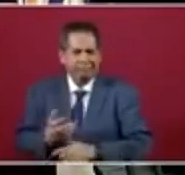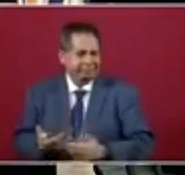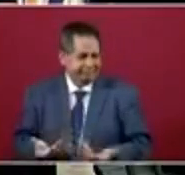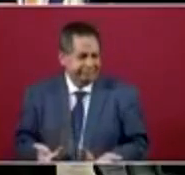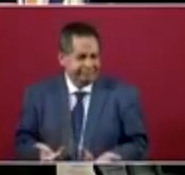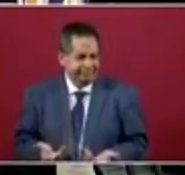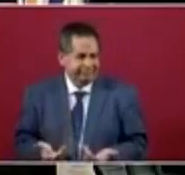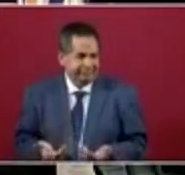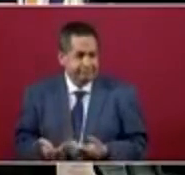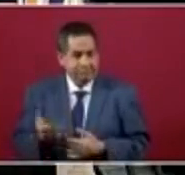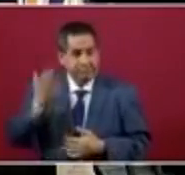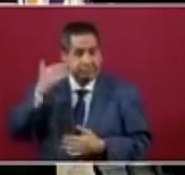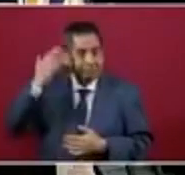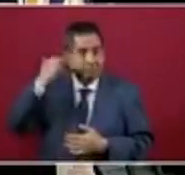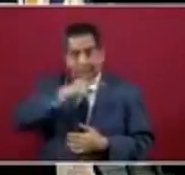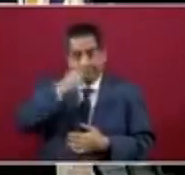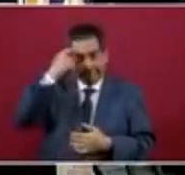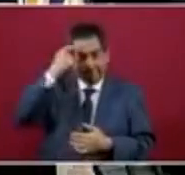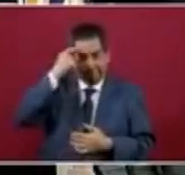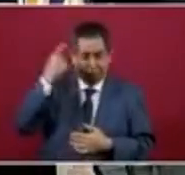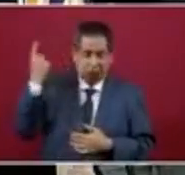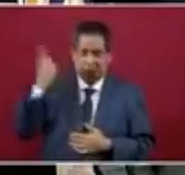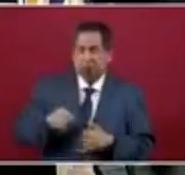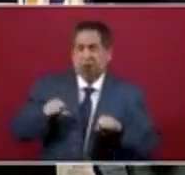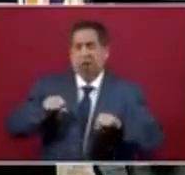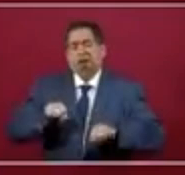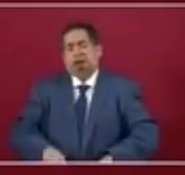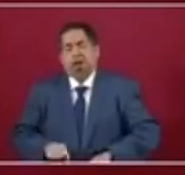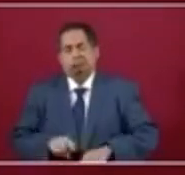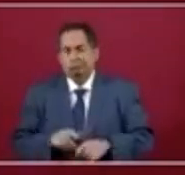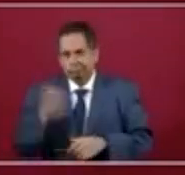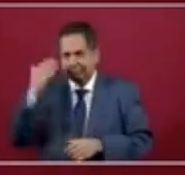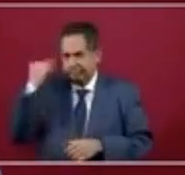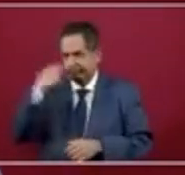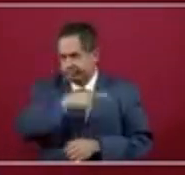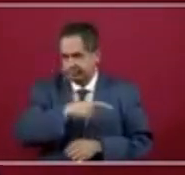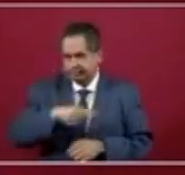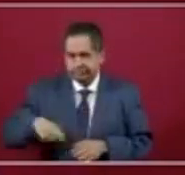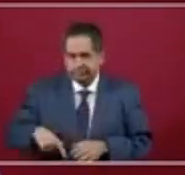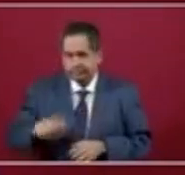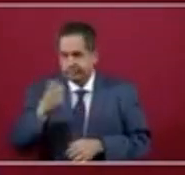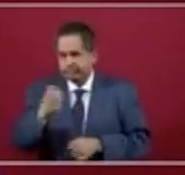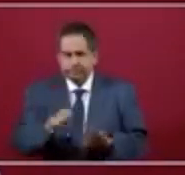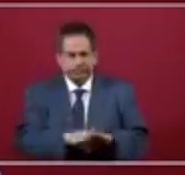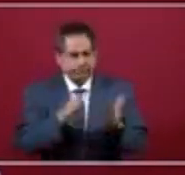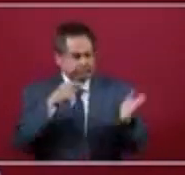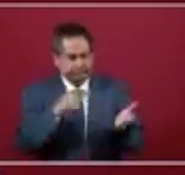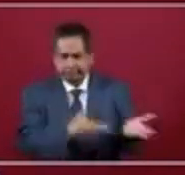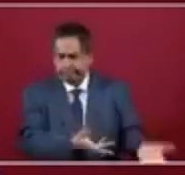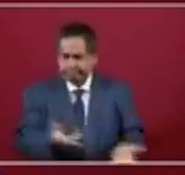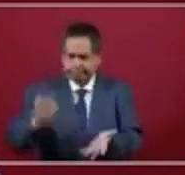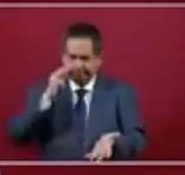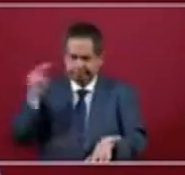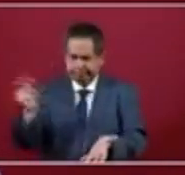porque existía esa mentalidad autoritaria. Entonces, ahí está en los archivos.